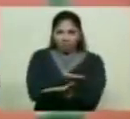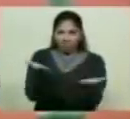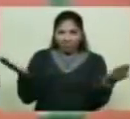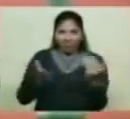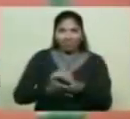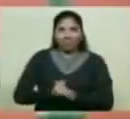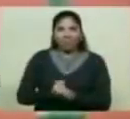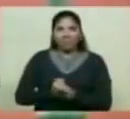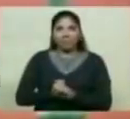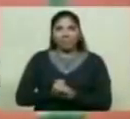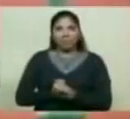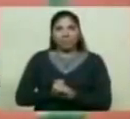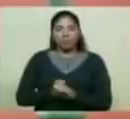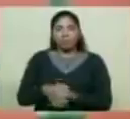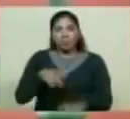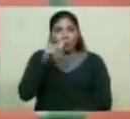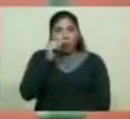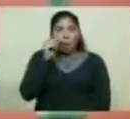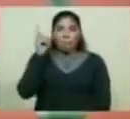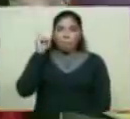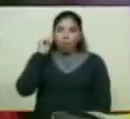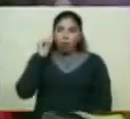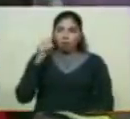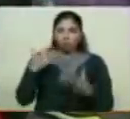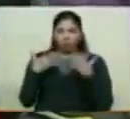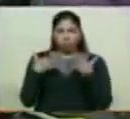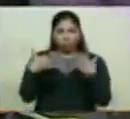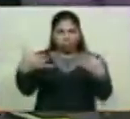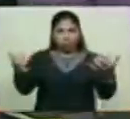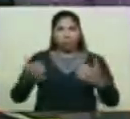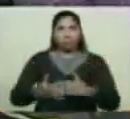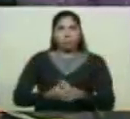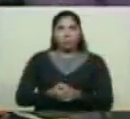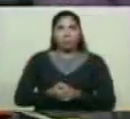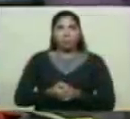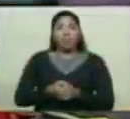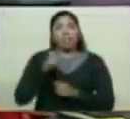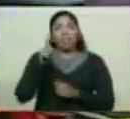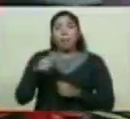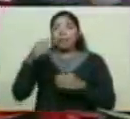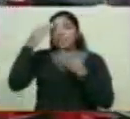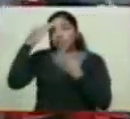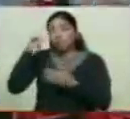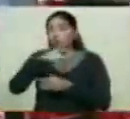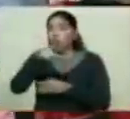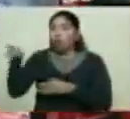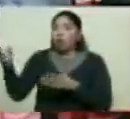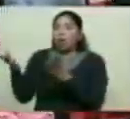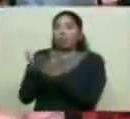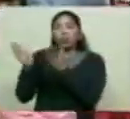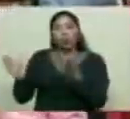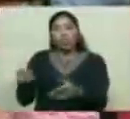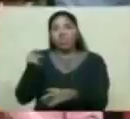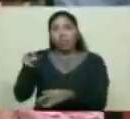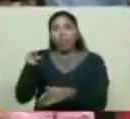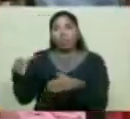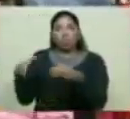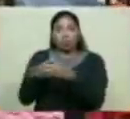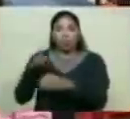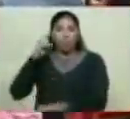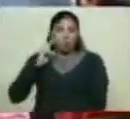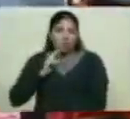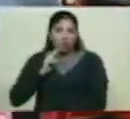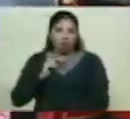a sus trabajadores a sus trabajadores a los estudiantes de la organización bolivariana de estudiantes